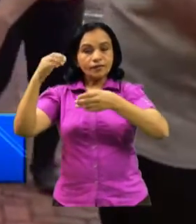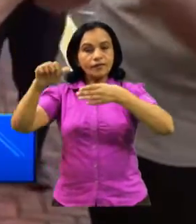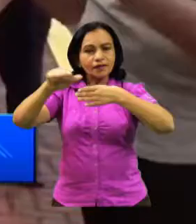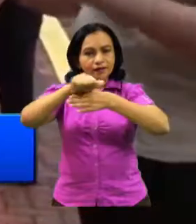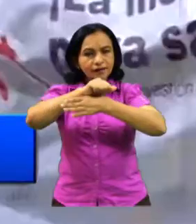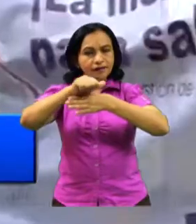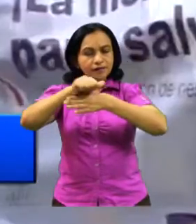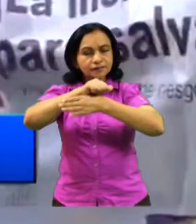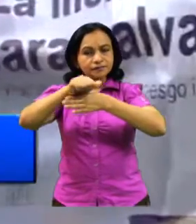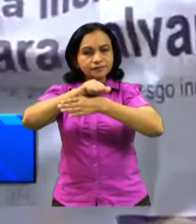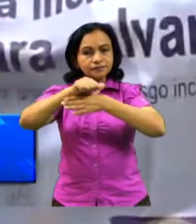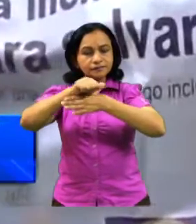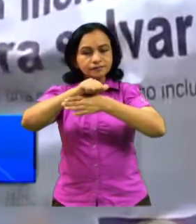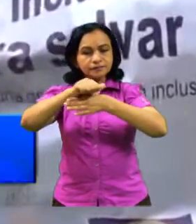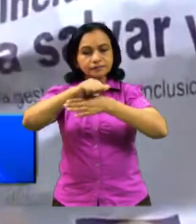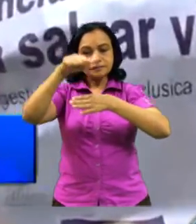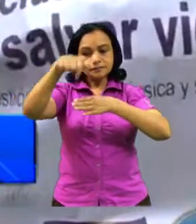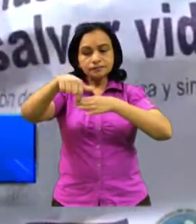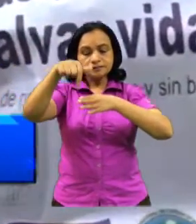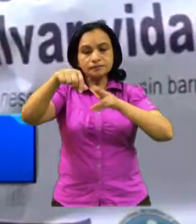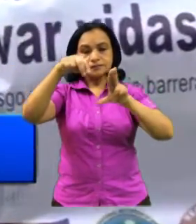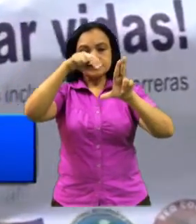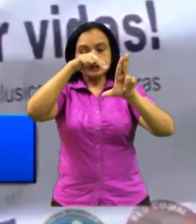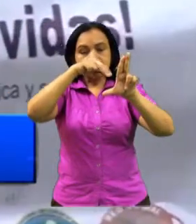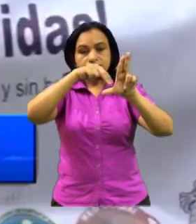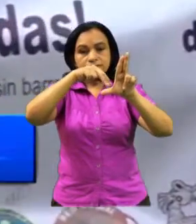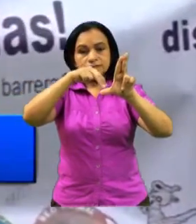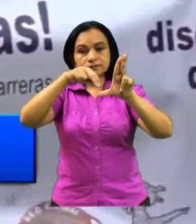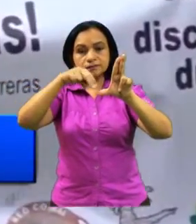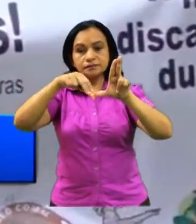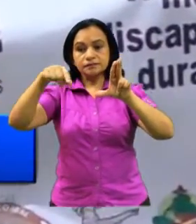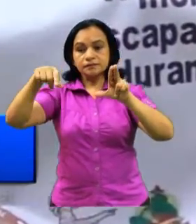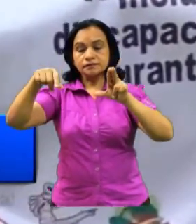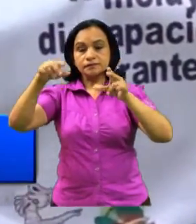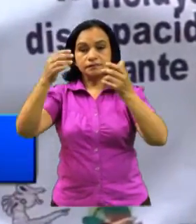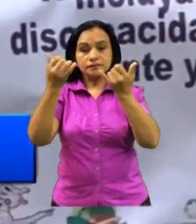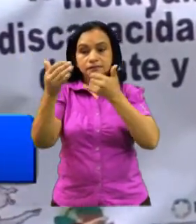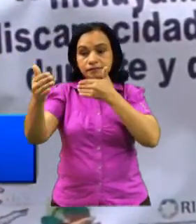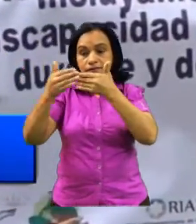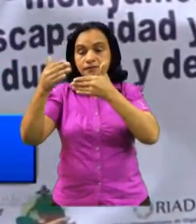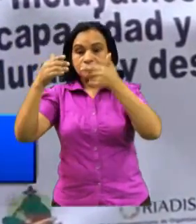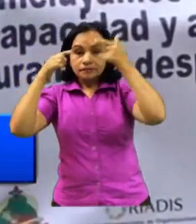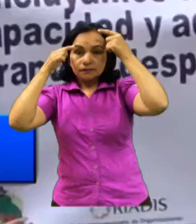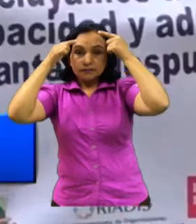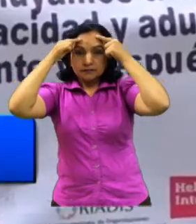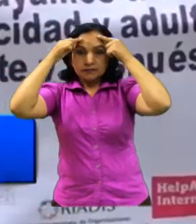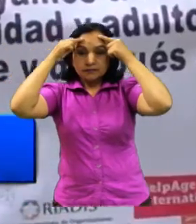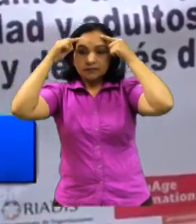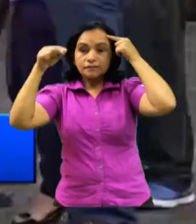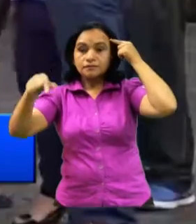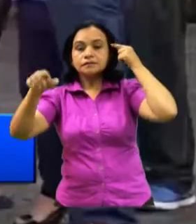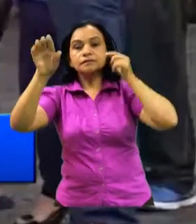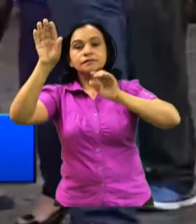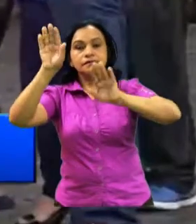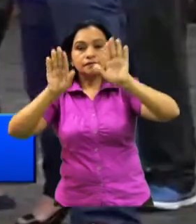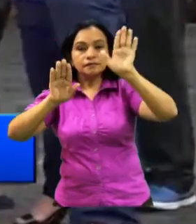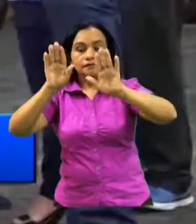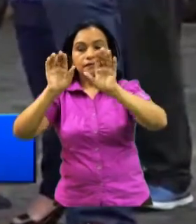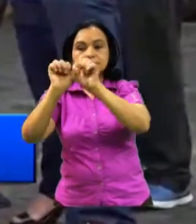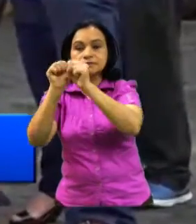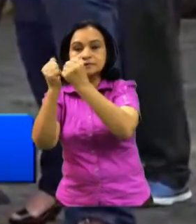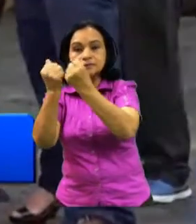simulacro aquí en las oficinas, ¿verdad? Aquí en la Avenida Bolívar hicimos un simulacro donde participaron